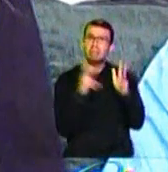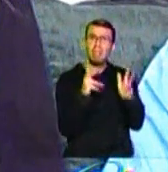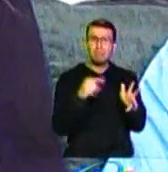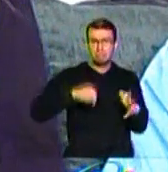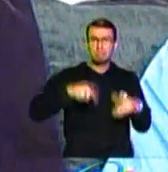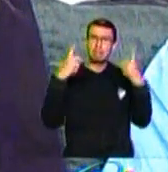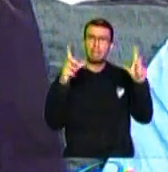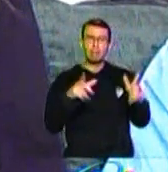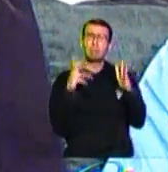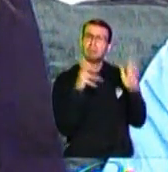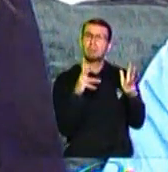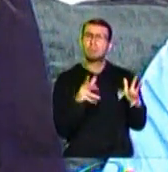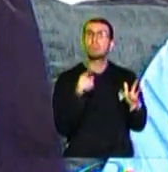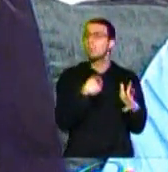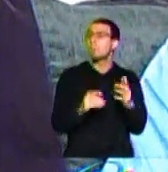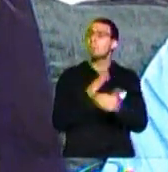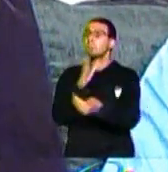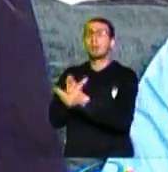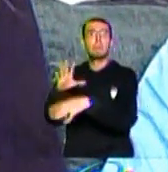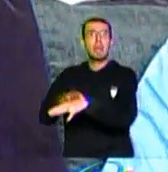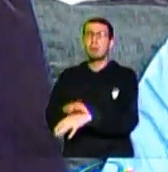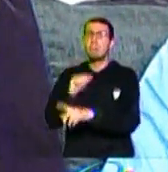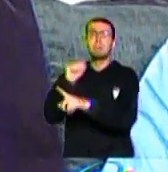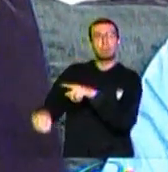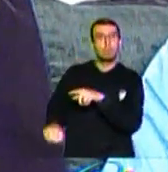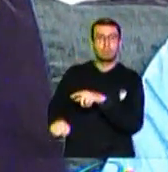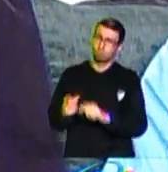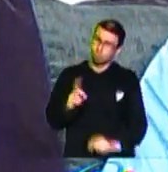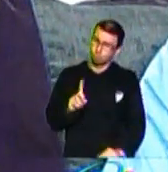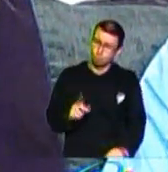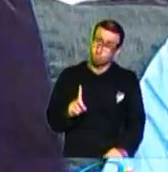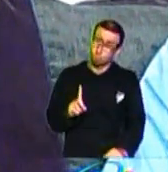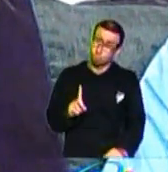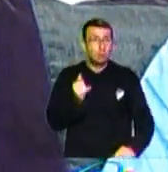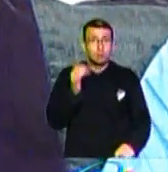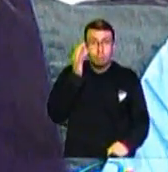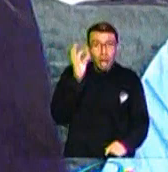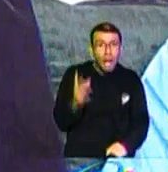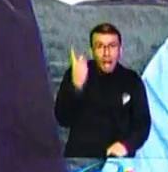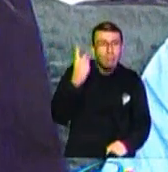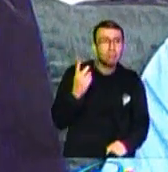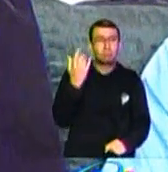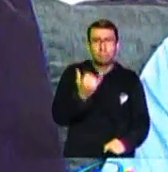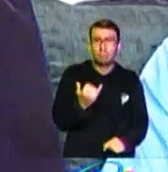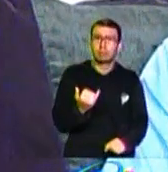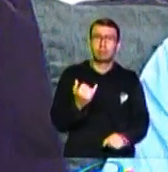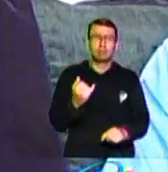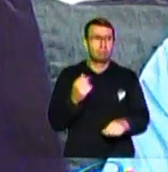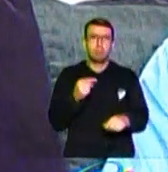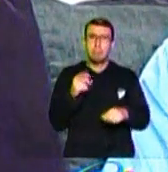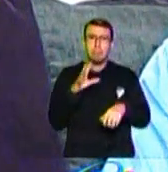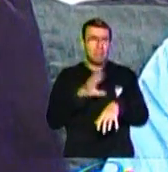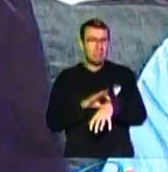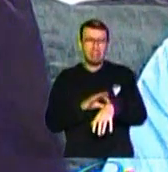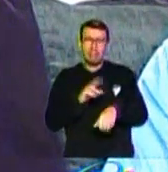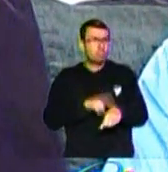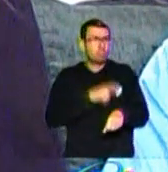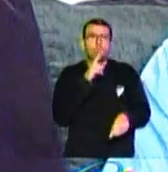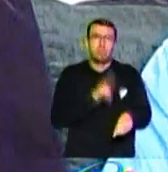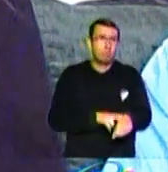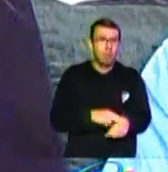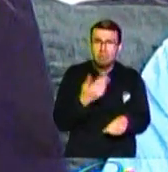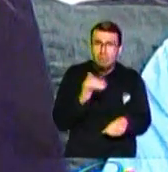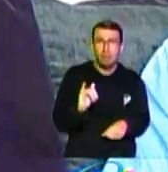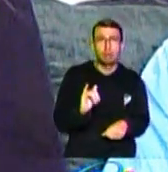un programa de naturismo, ni de medicina alternativa, de homeopatía, este es un programa de